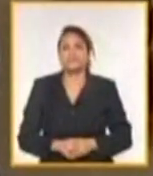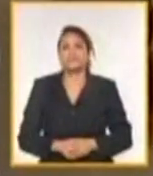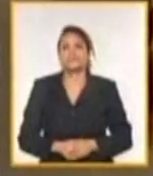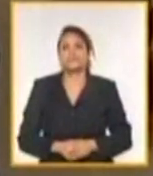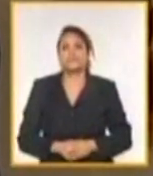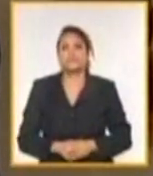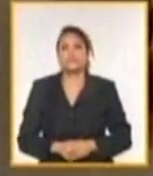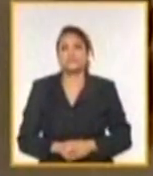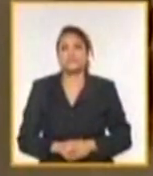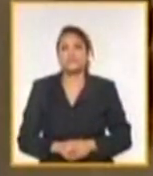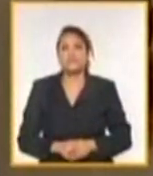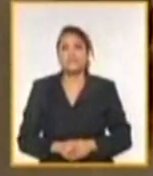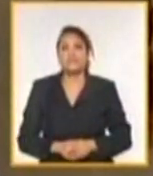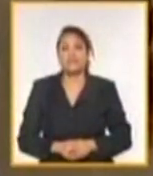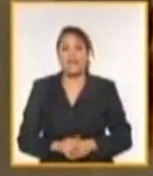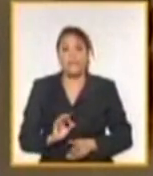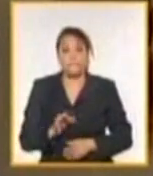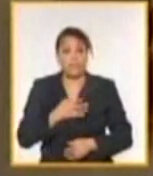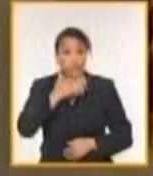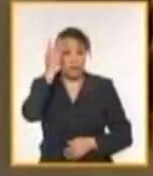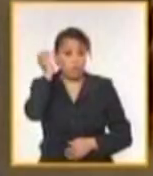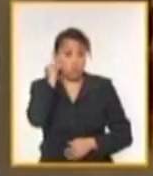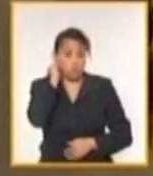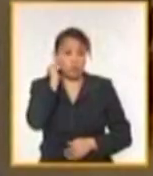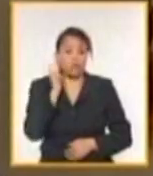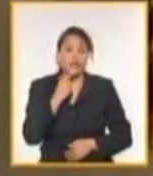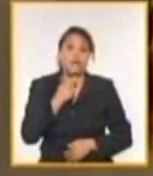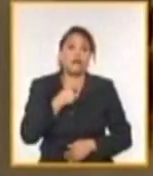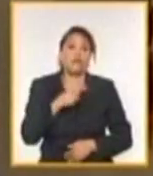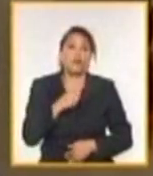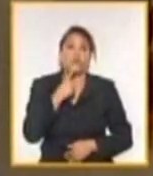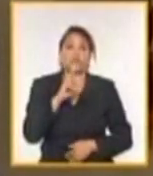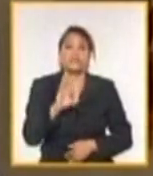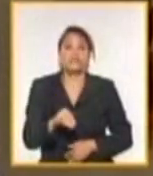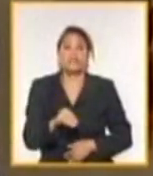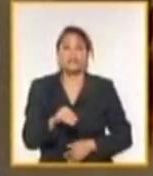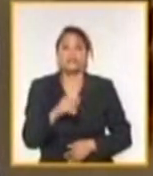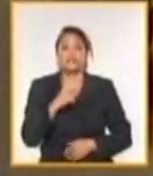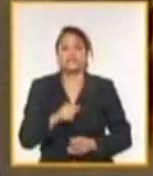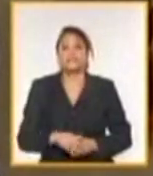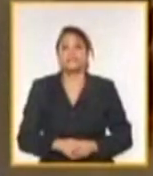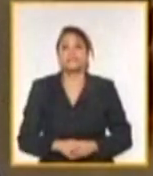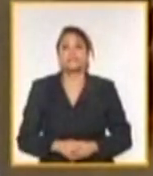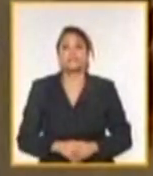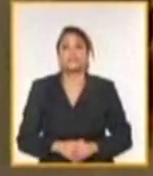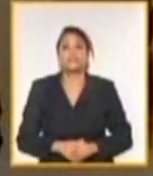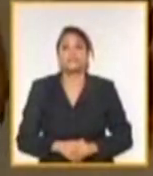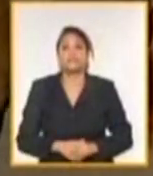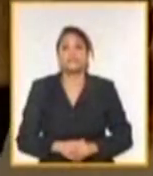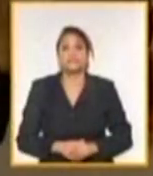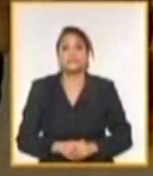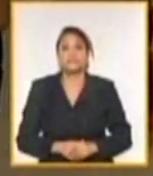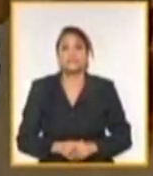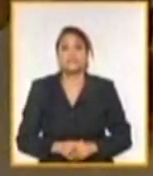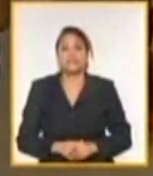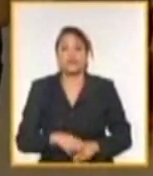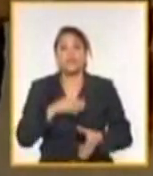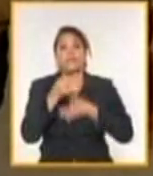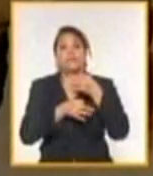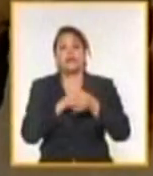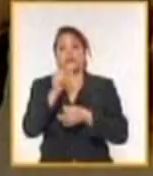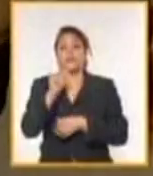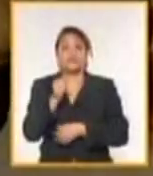El propio Raúl, cuando definía las gentes que pensaron la